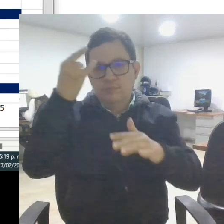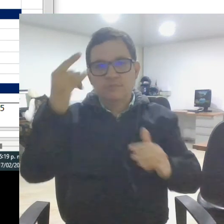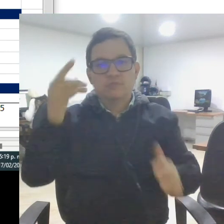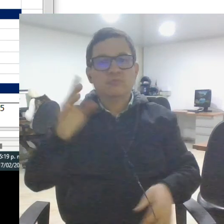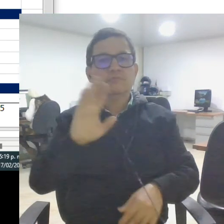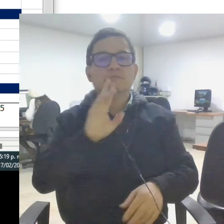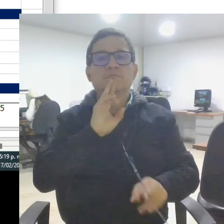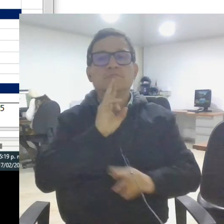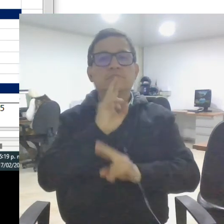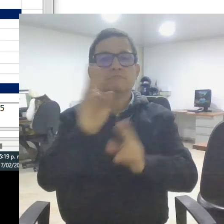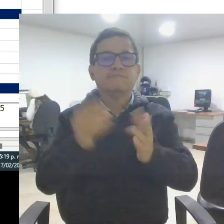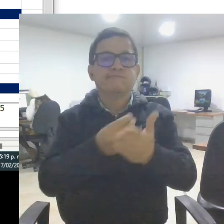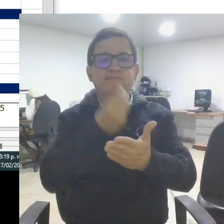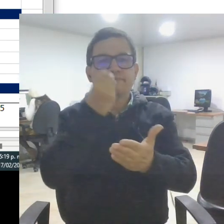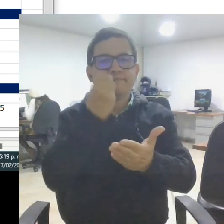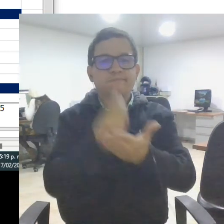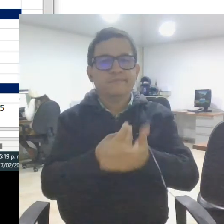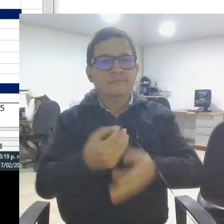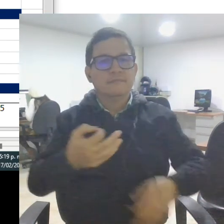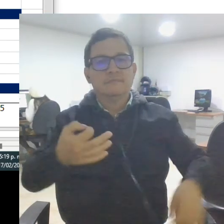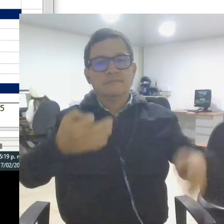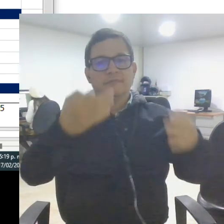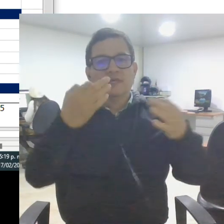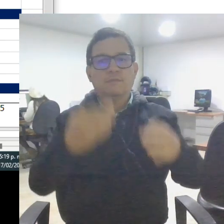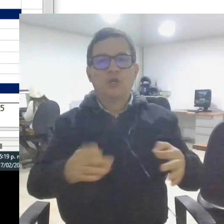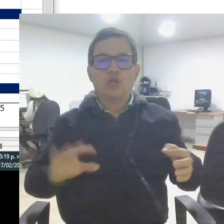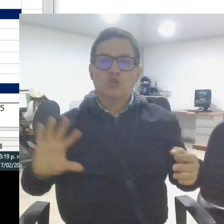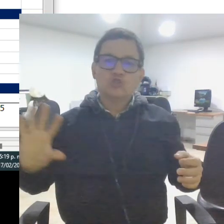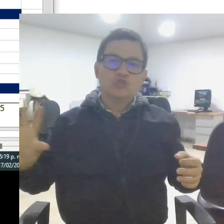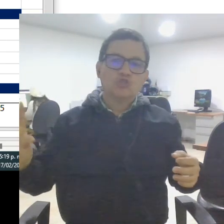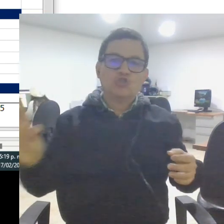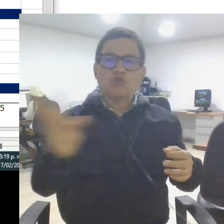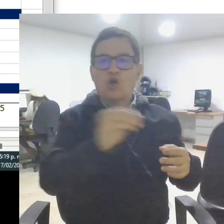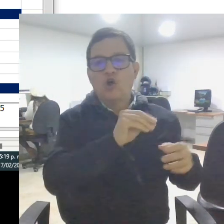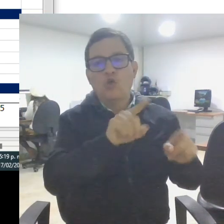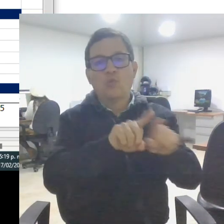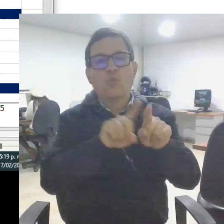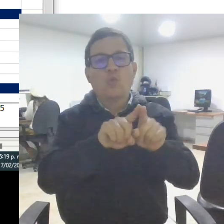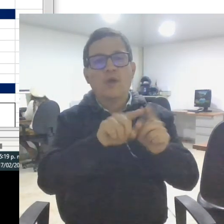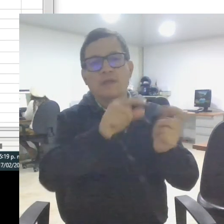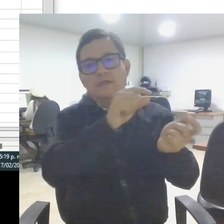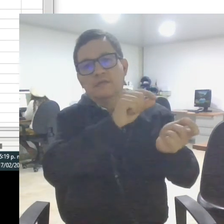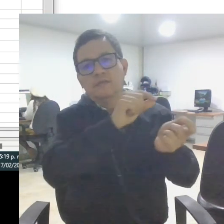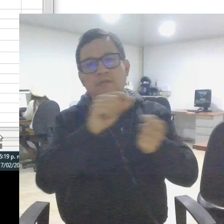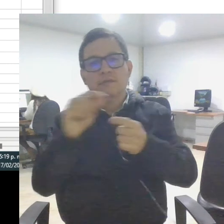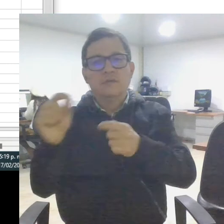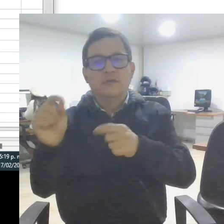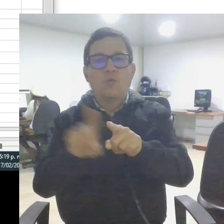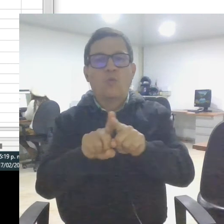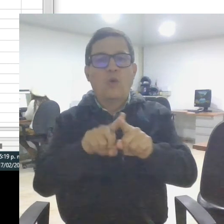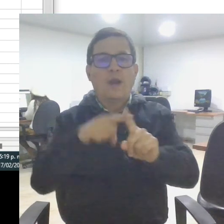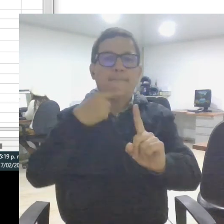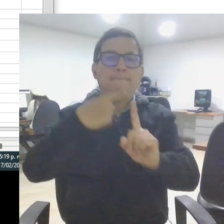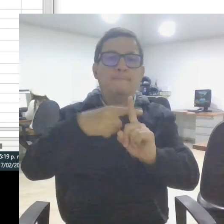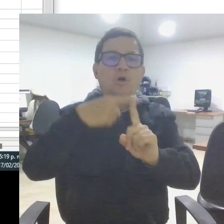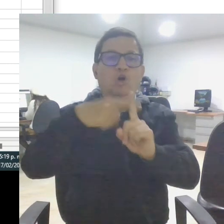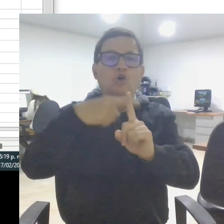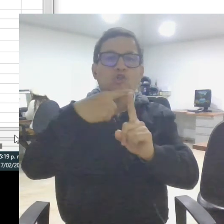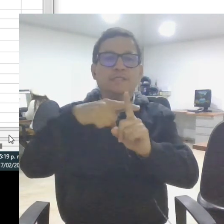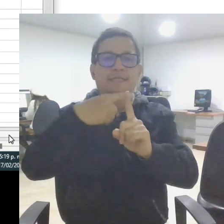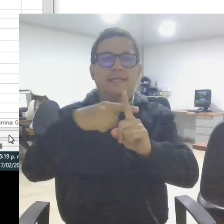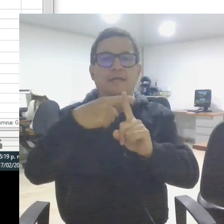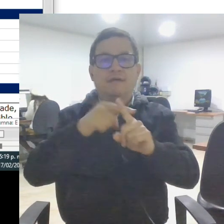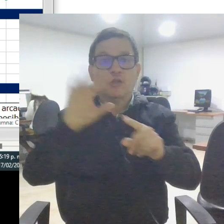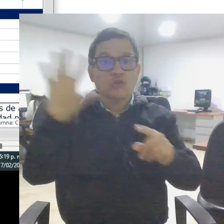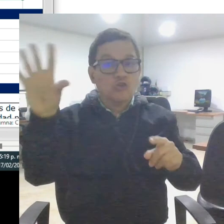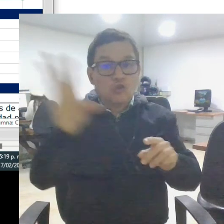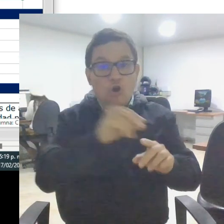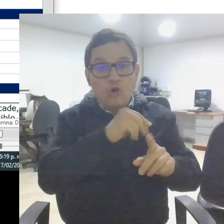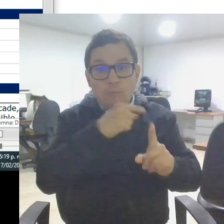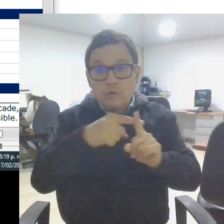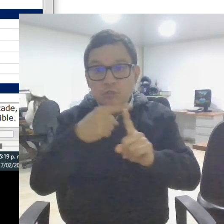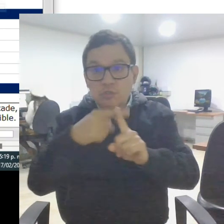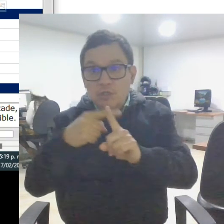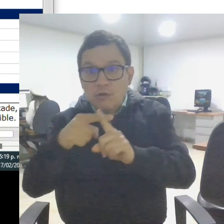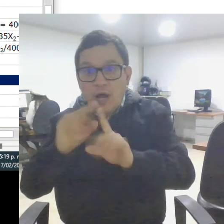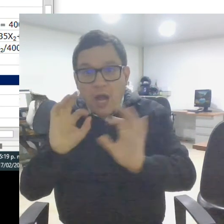resultado final? Cuando toda esta solución de los valores es positiva. Ahí sabemos que hemos terminado.